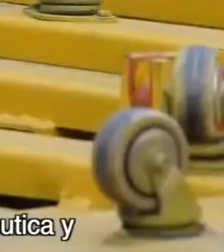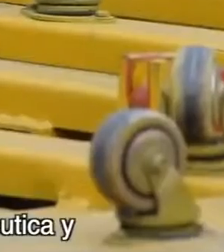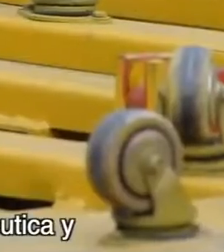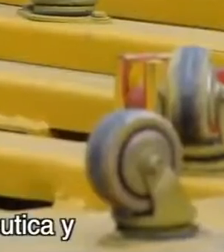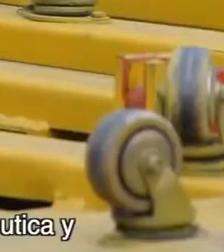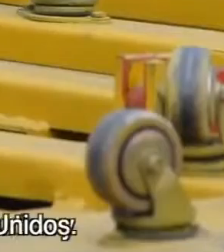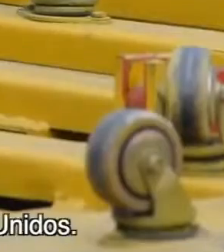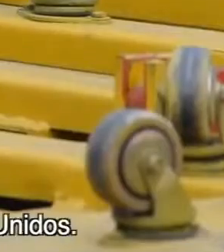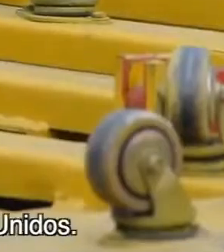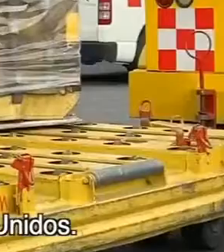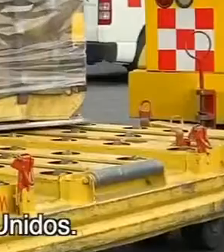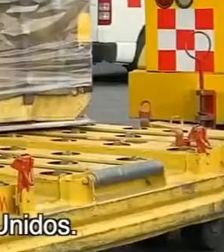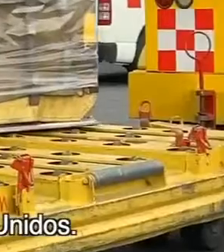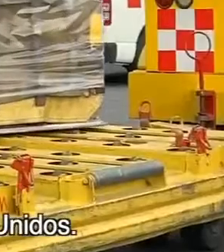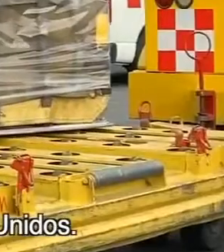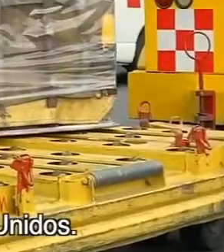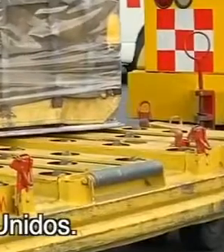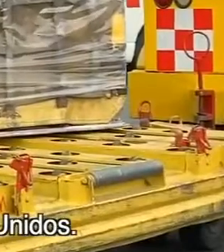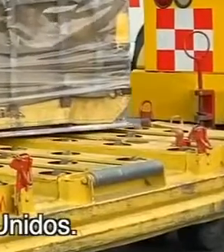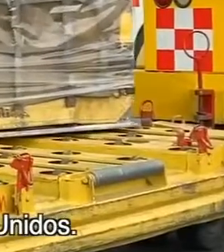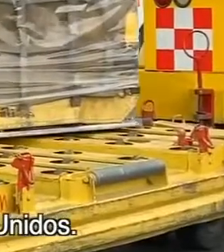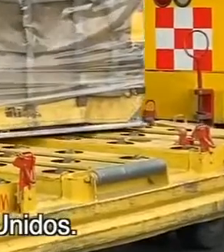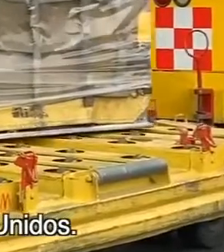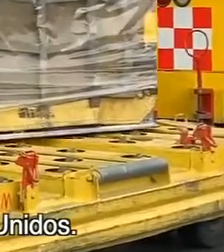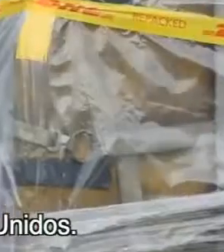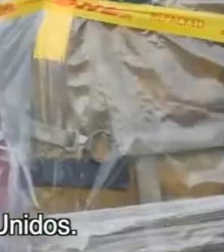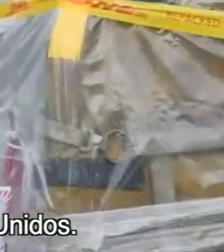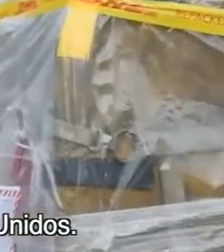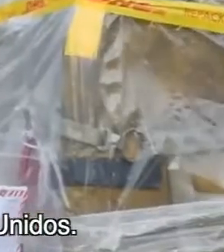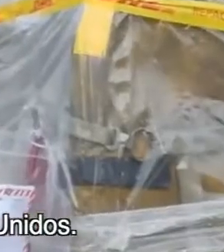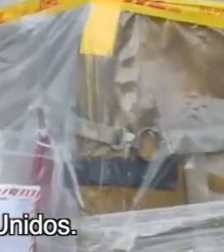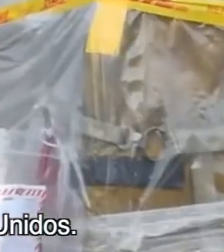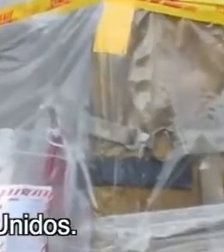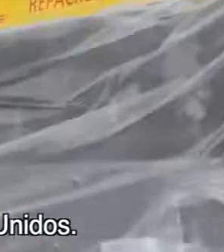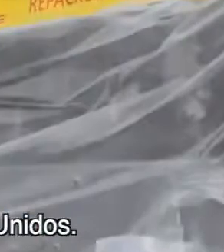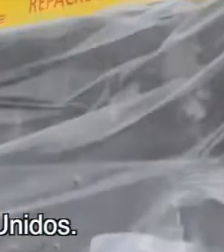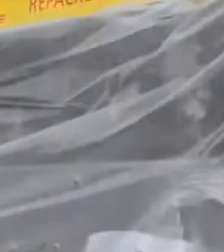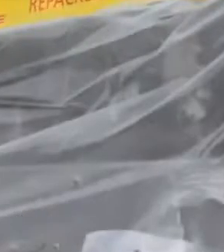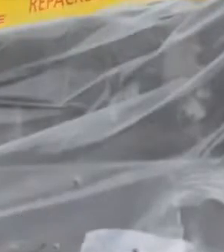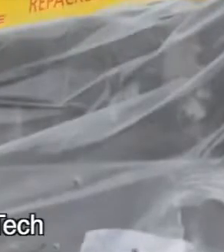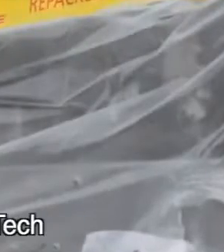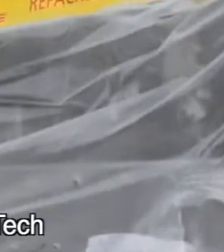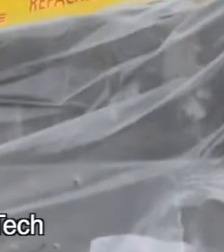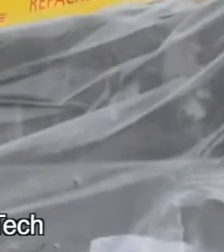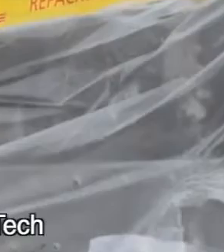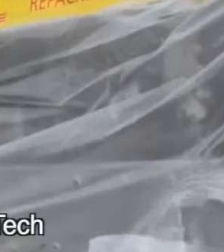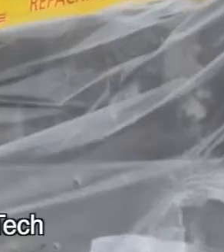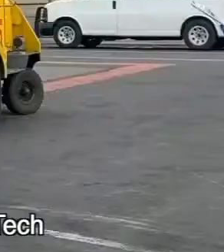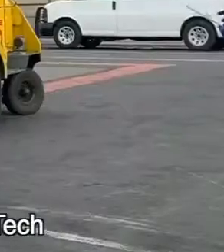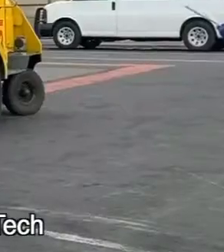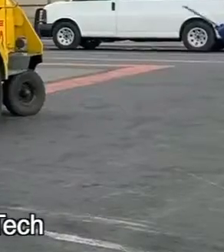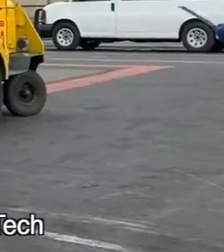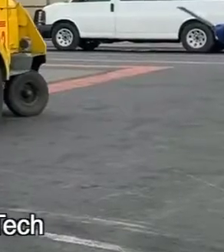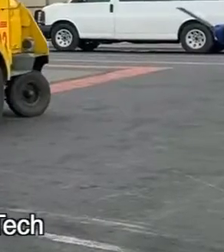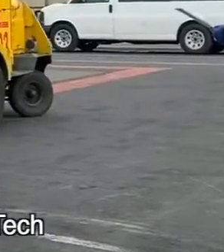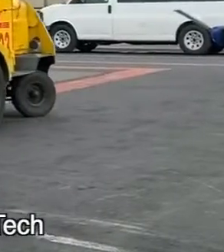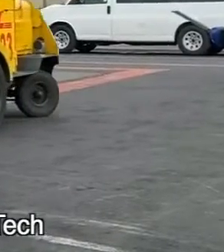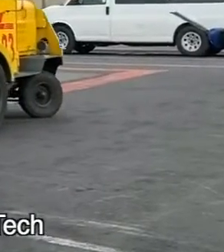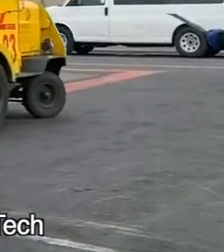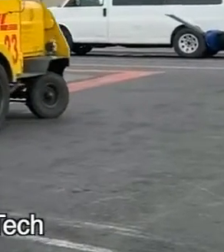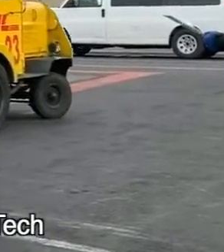el tercer embarque con otras 585,000 vacunas procedentes de Estados Unidos. De esta manera, la